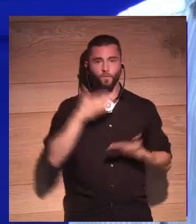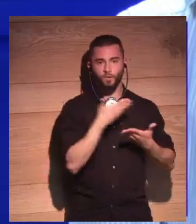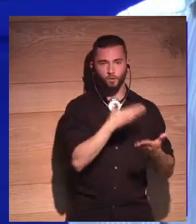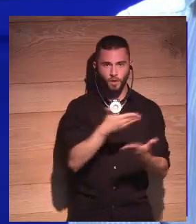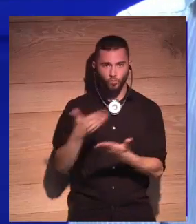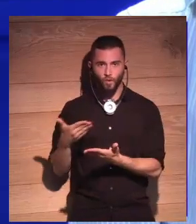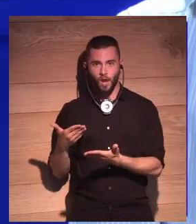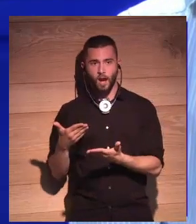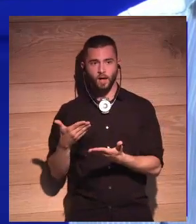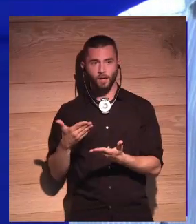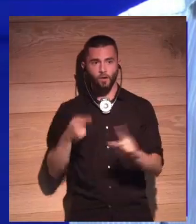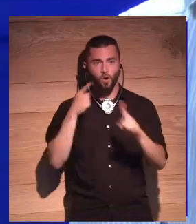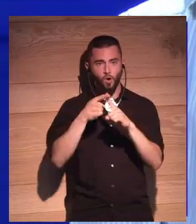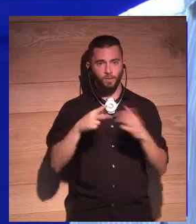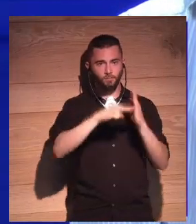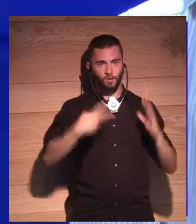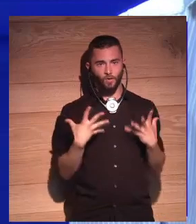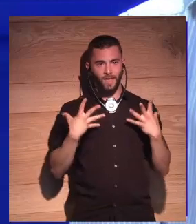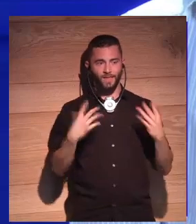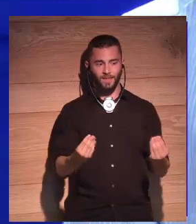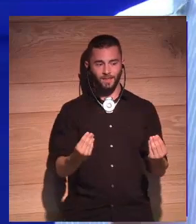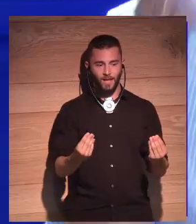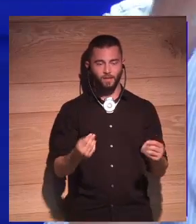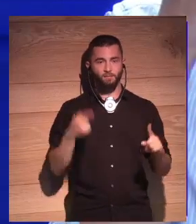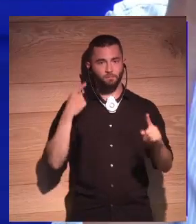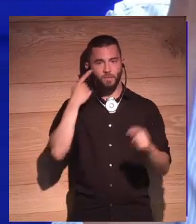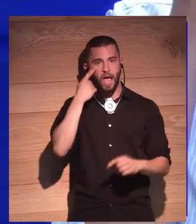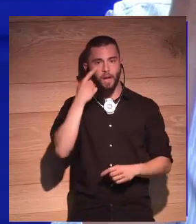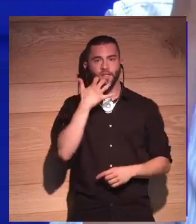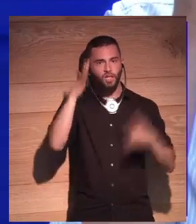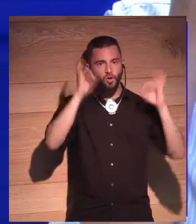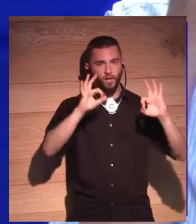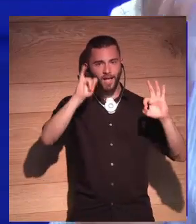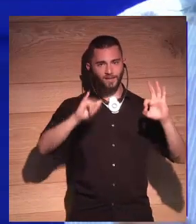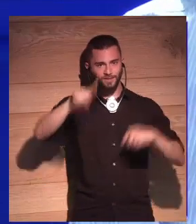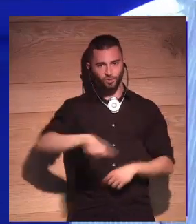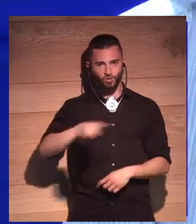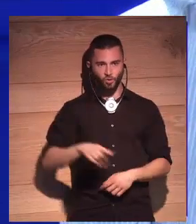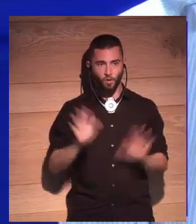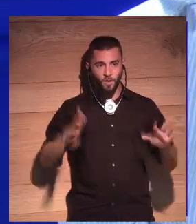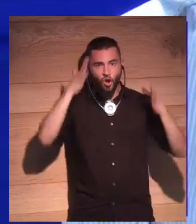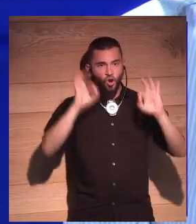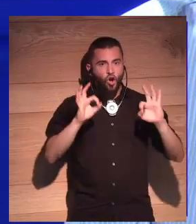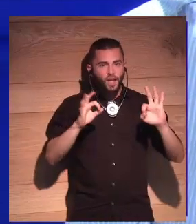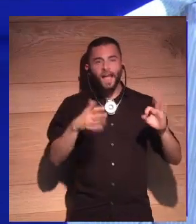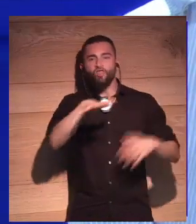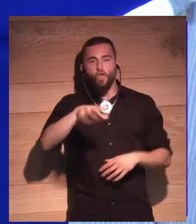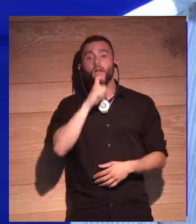decisores a comprender la tecnología para ver si tiene algún sentido. Pero claro, ¿un sentido dónde?